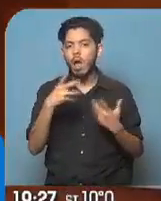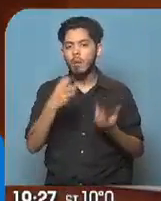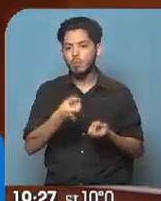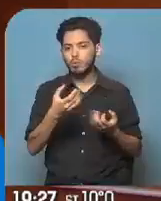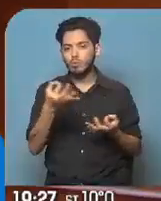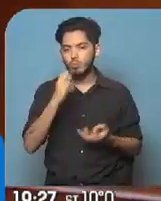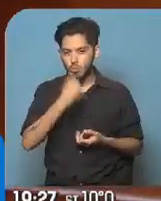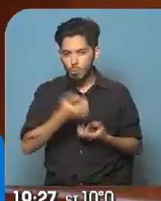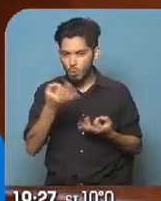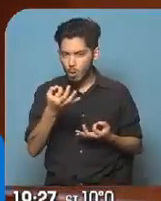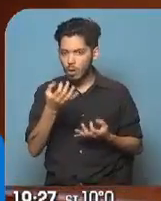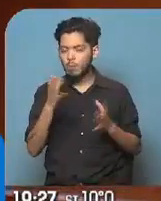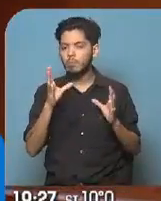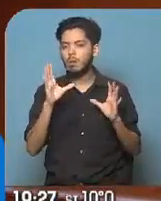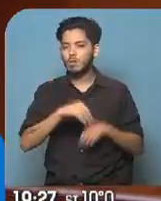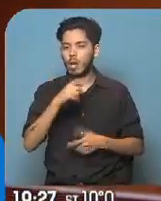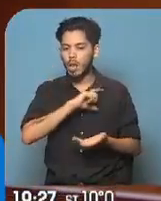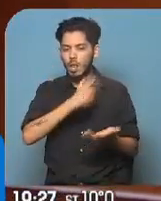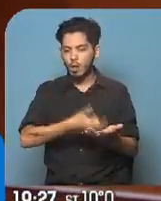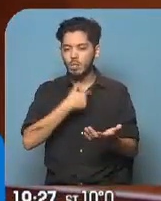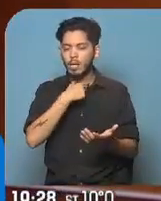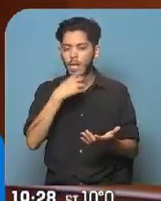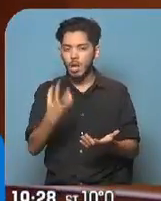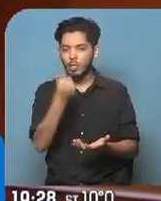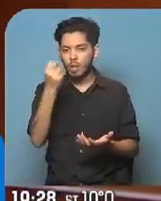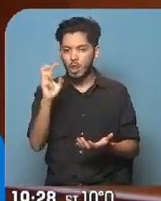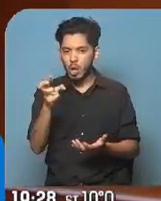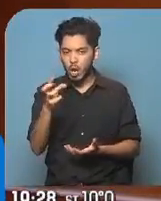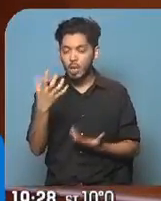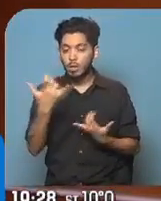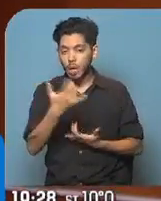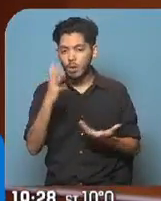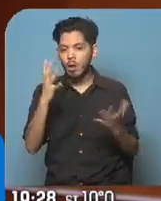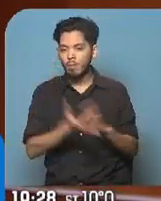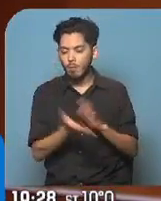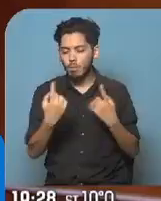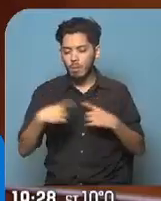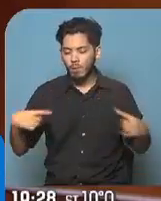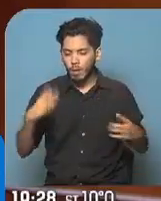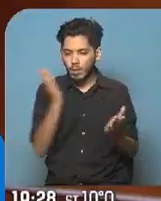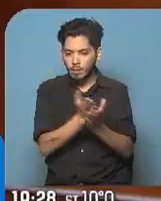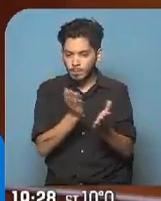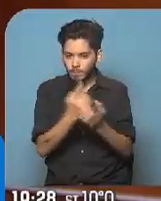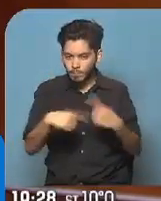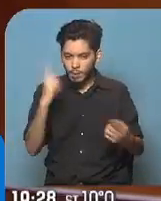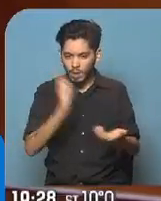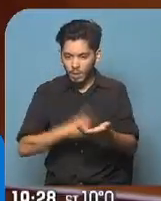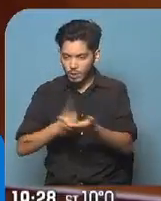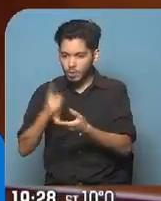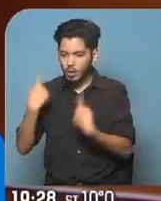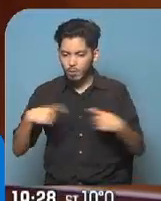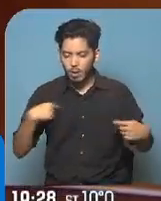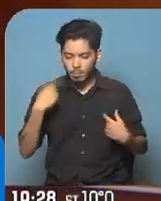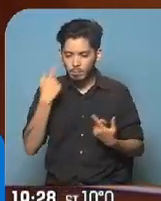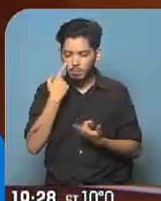para todos los inversores que quieren dolarizar yo con lo cual hay toda una batería de medidas que obviamente determinan una situación holgada en el